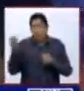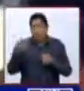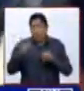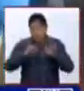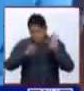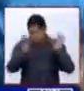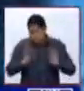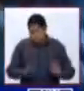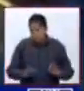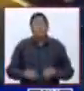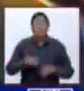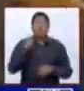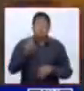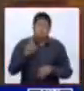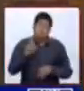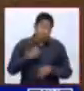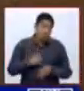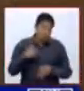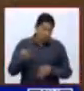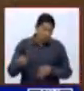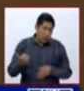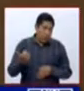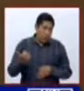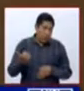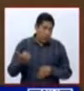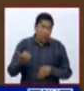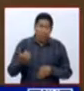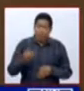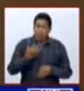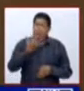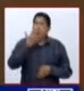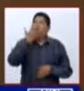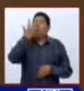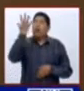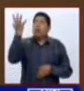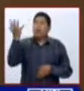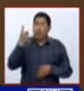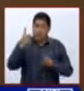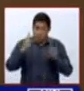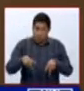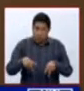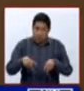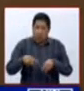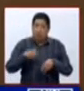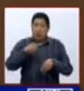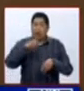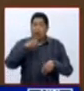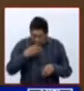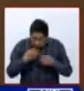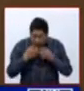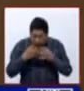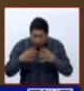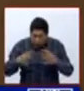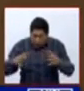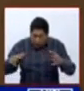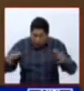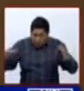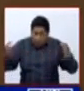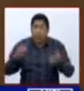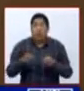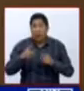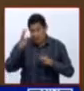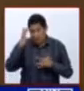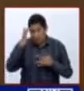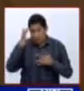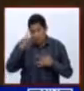es la forma, una de ellas. La otra es por vía respiratoria, una persona que estornuda en esa fase eruptiva, por